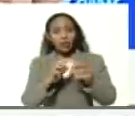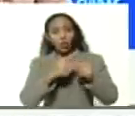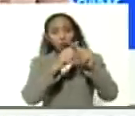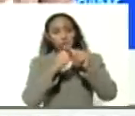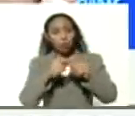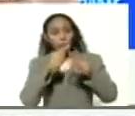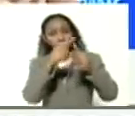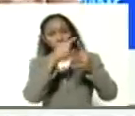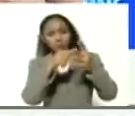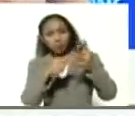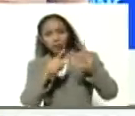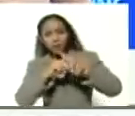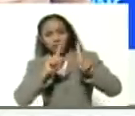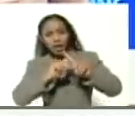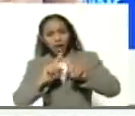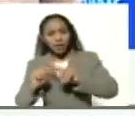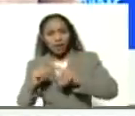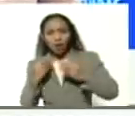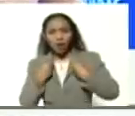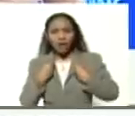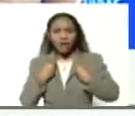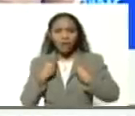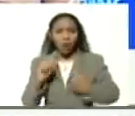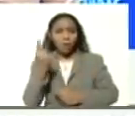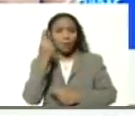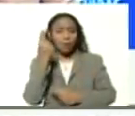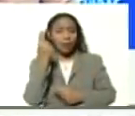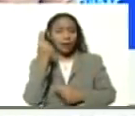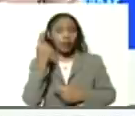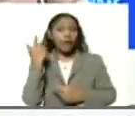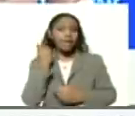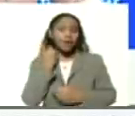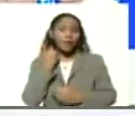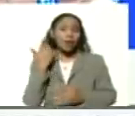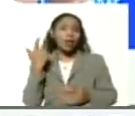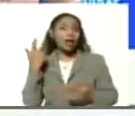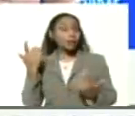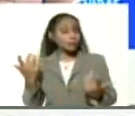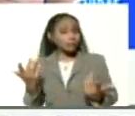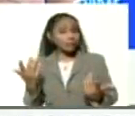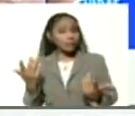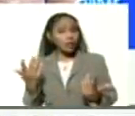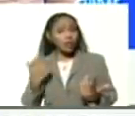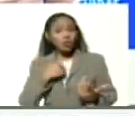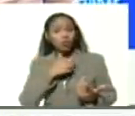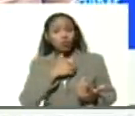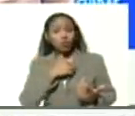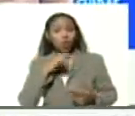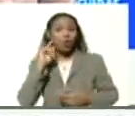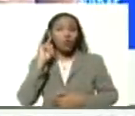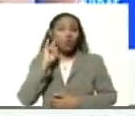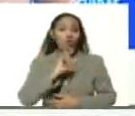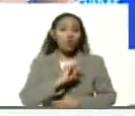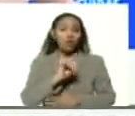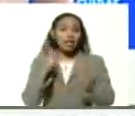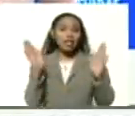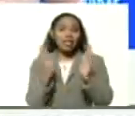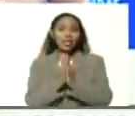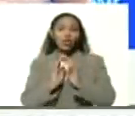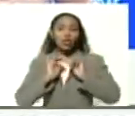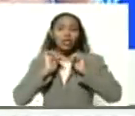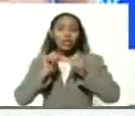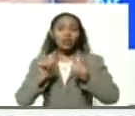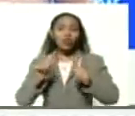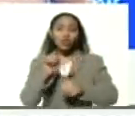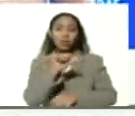son distintos a lo que vivimos en la primera ola. Así que estamos en Lunes Santo, inicio de Semana